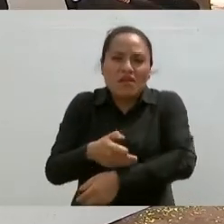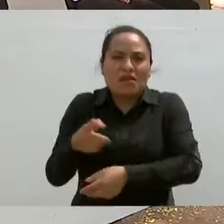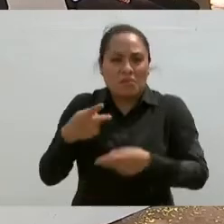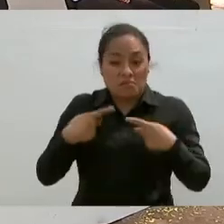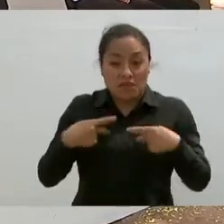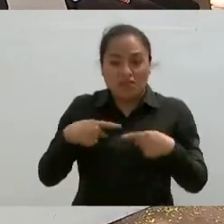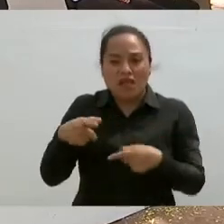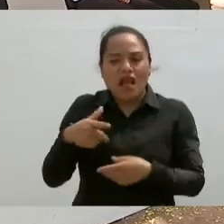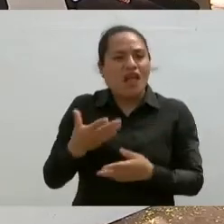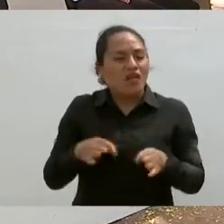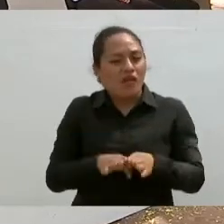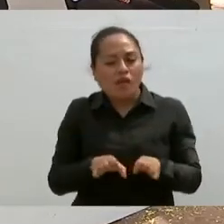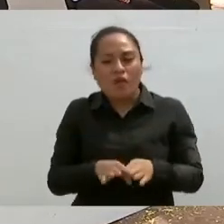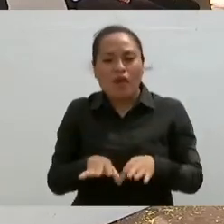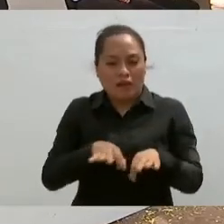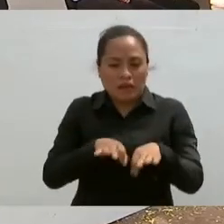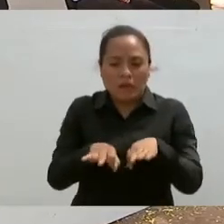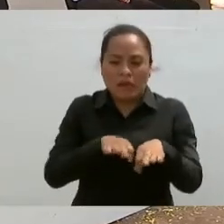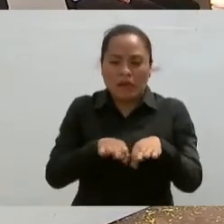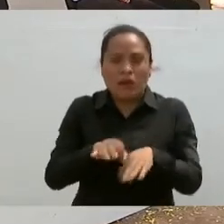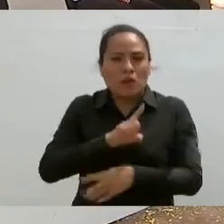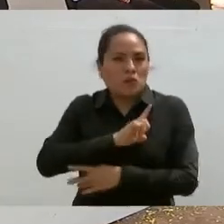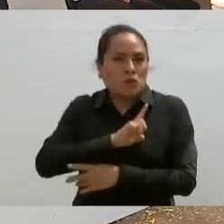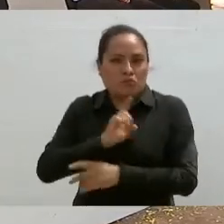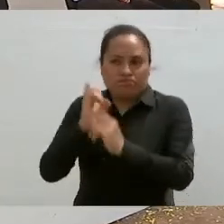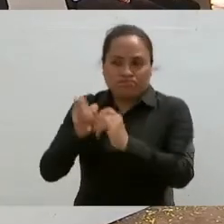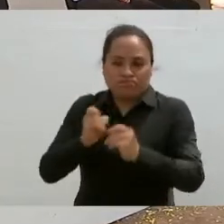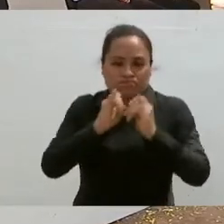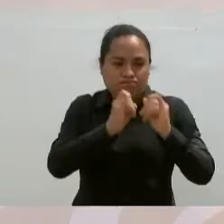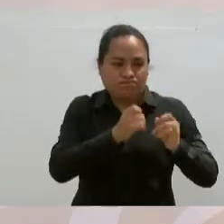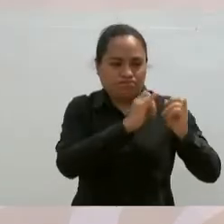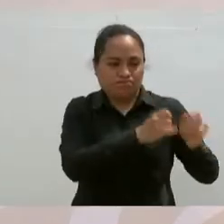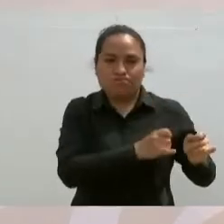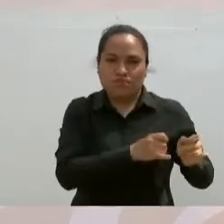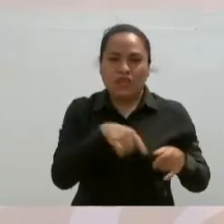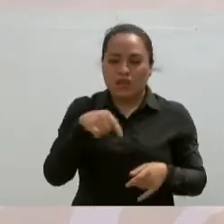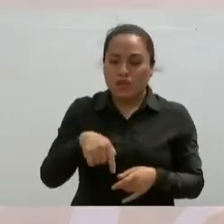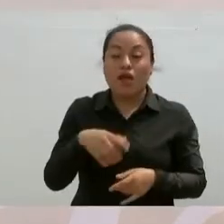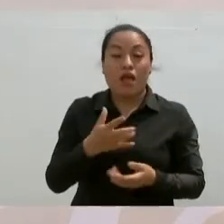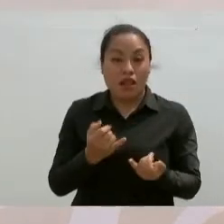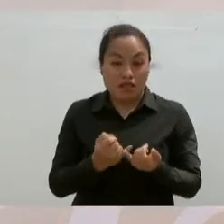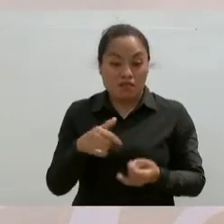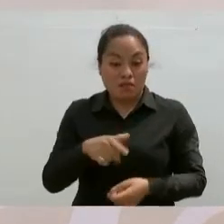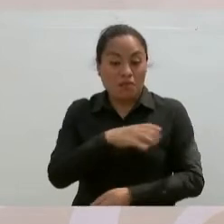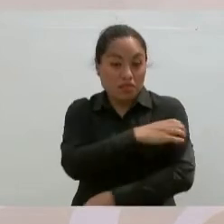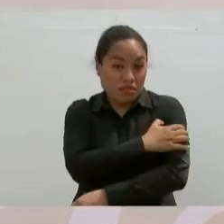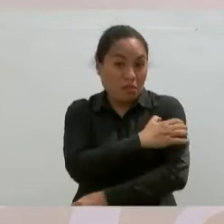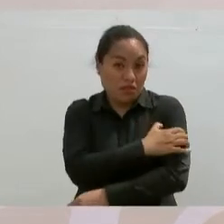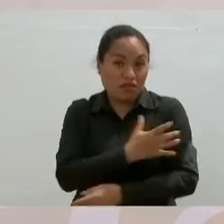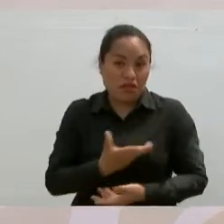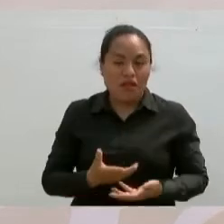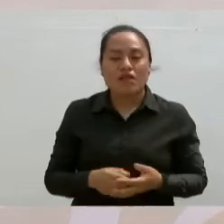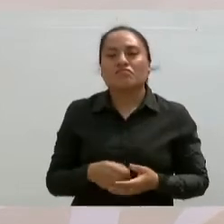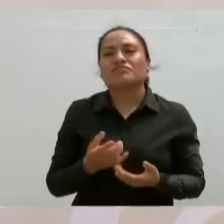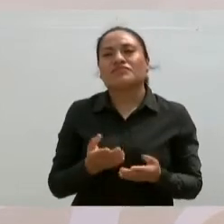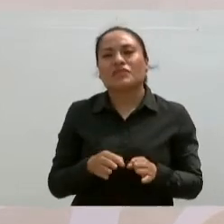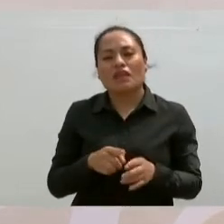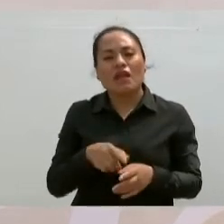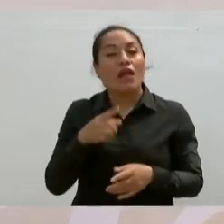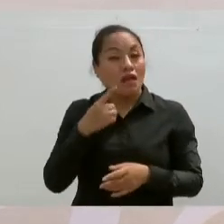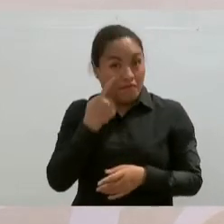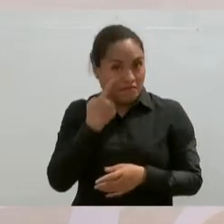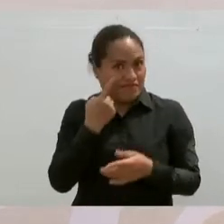vida como pueden. Aquí también en Tapana, fíjense,